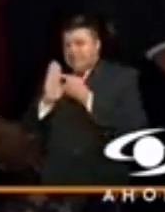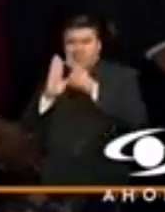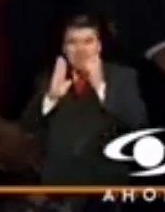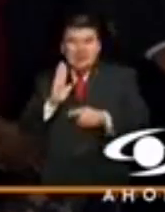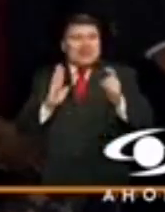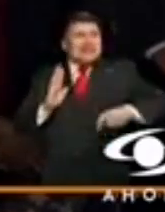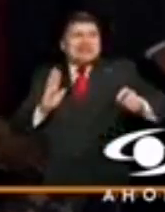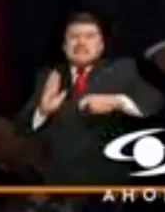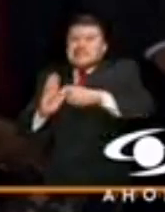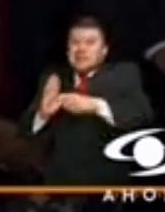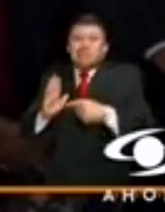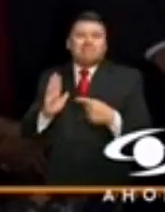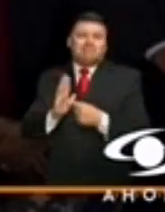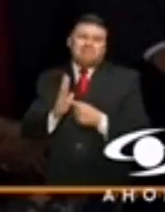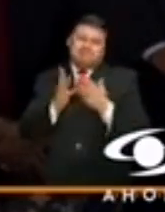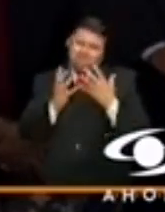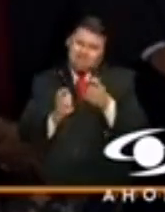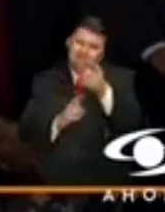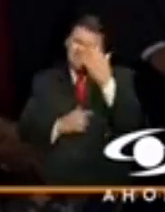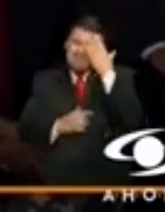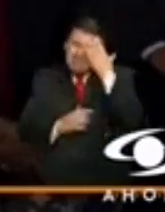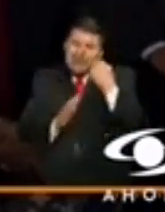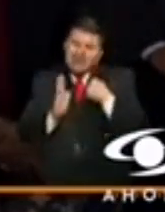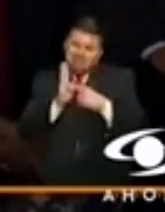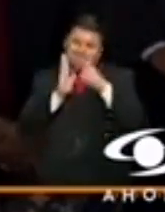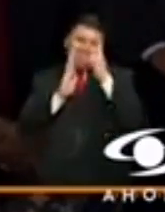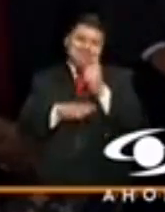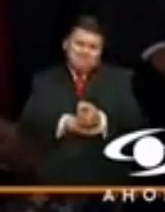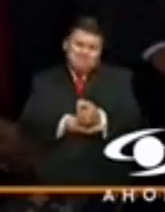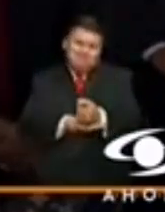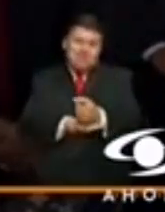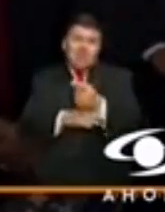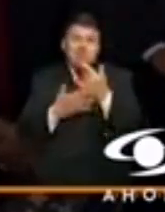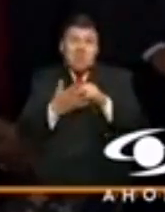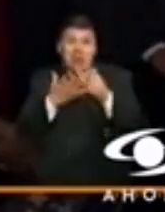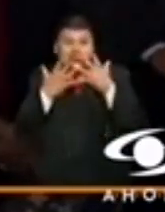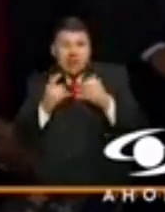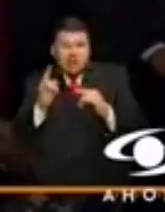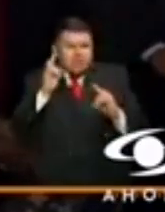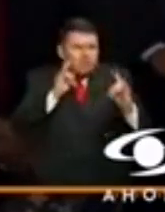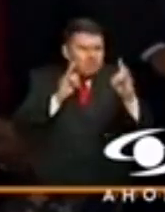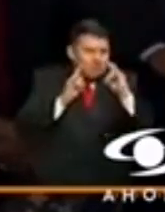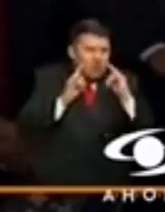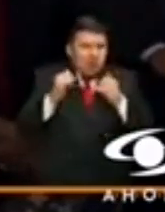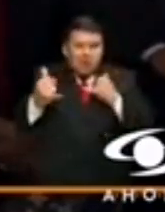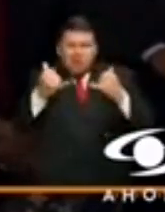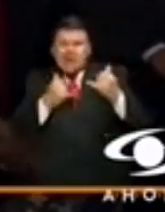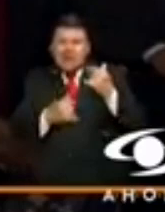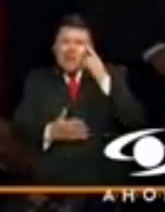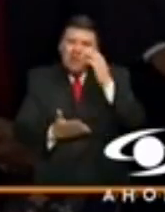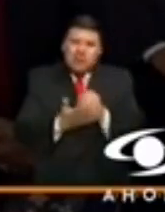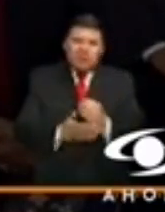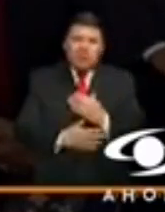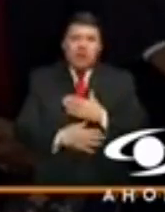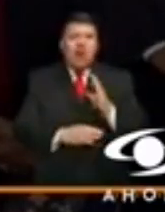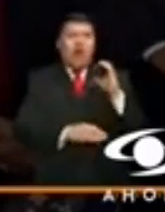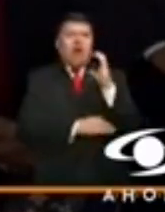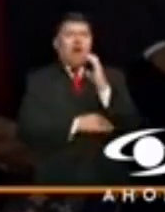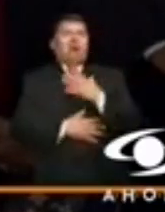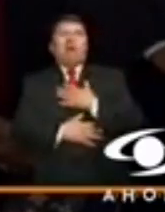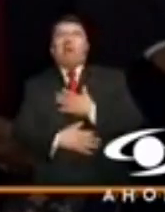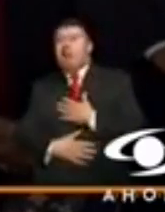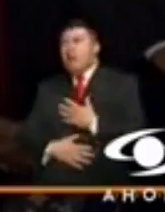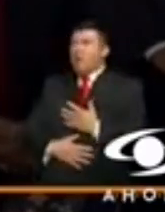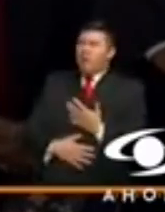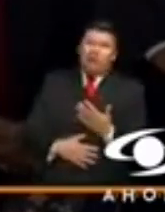necesidades especiales, queremos que sepa que tendremos líneas abiertas para escucharlos y para que ningún colombiano